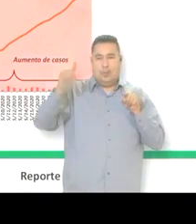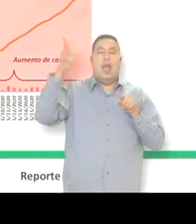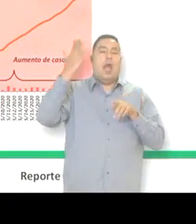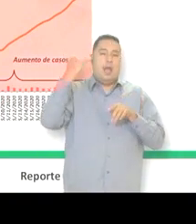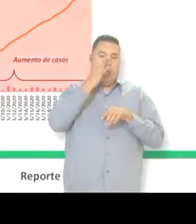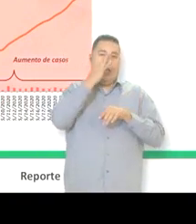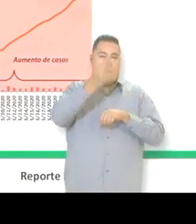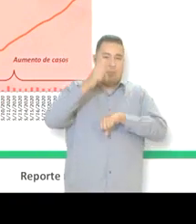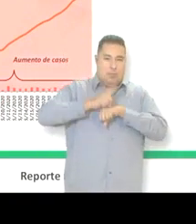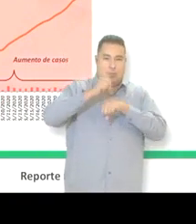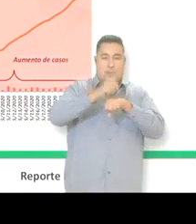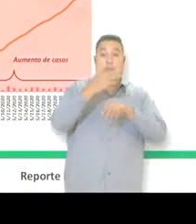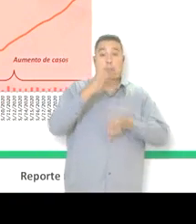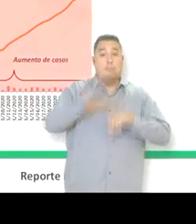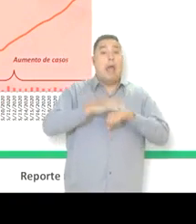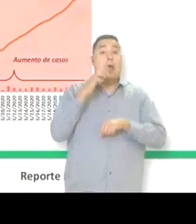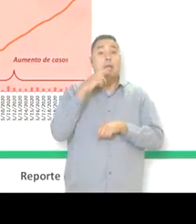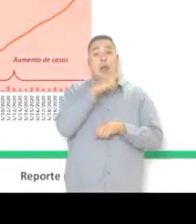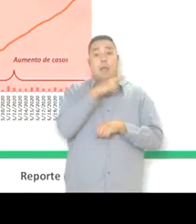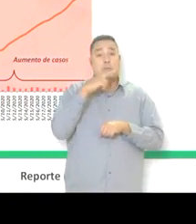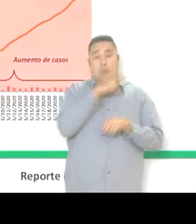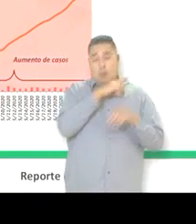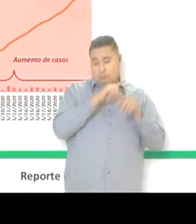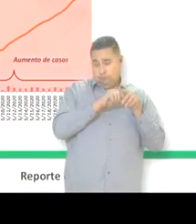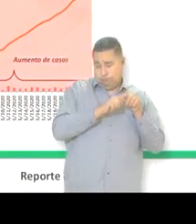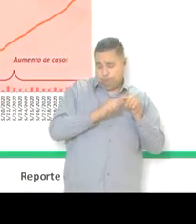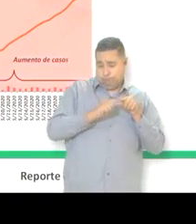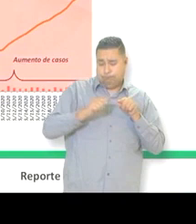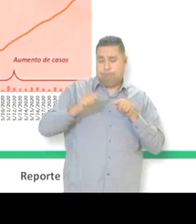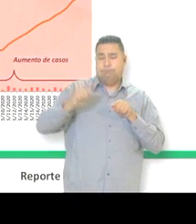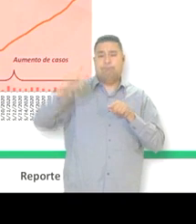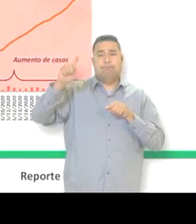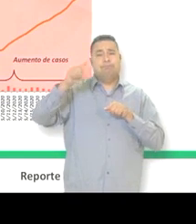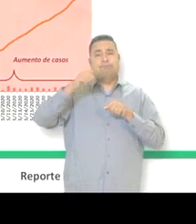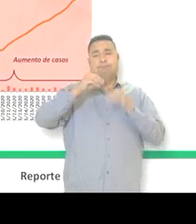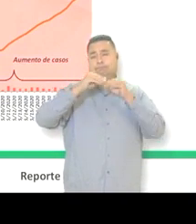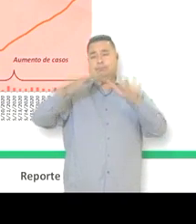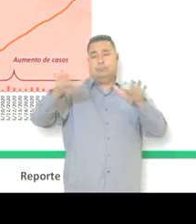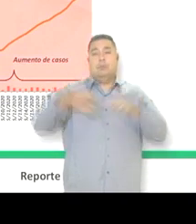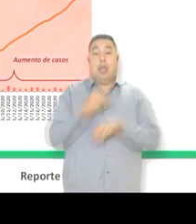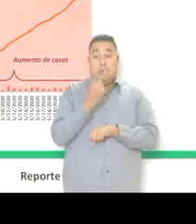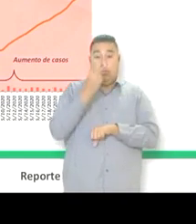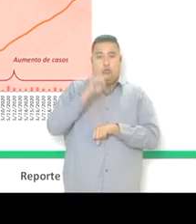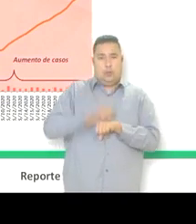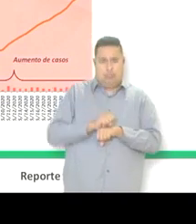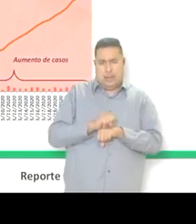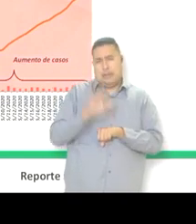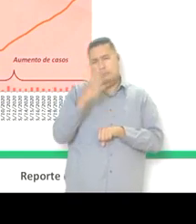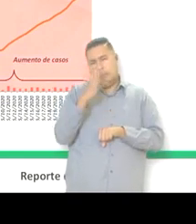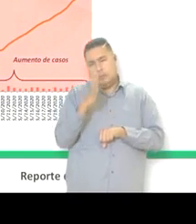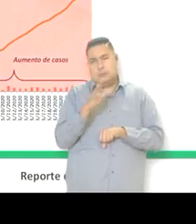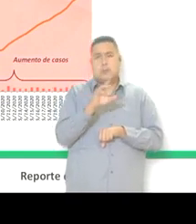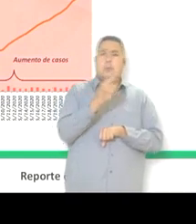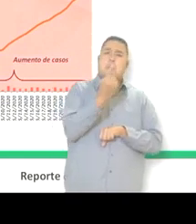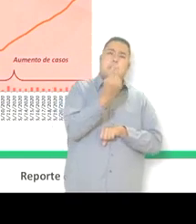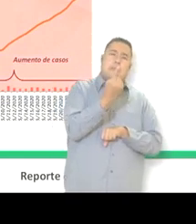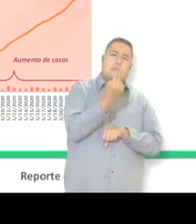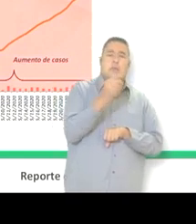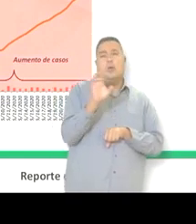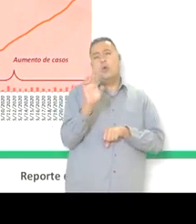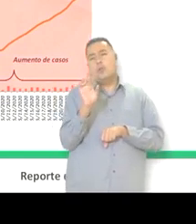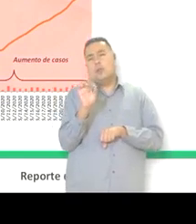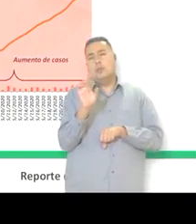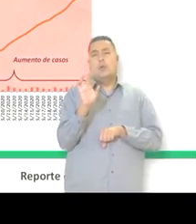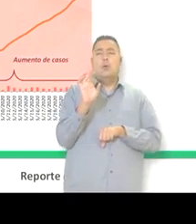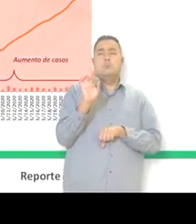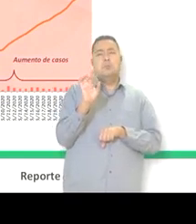días, ha aumentado la velocidad de transmisión, aunque nos hemos mantenido en las últimas dos semanas en un promedio entre